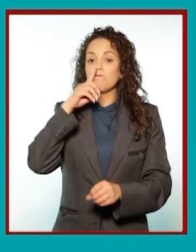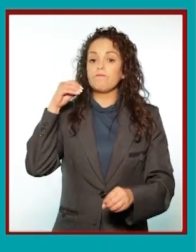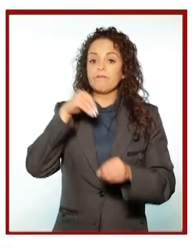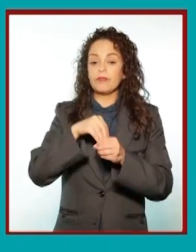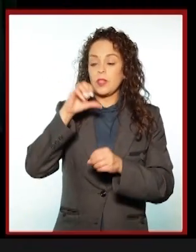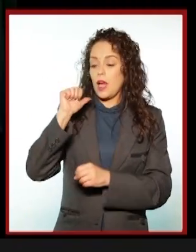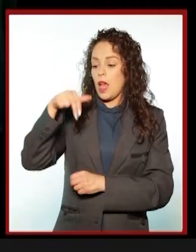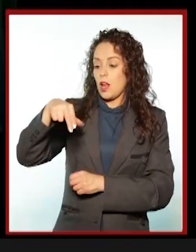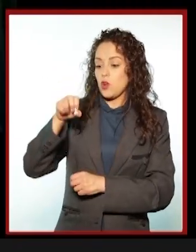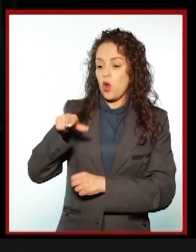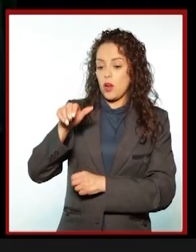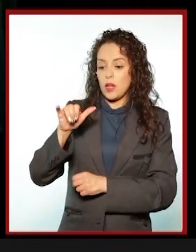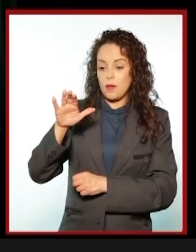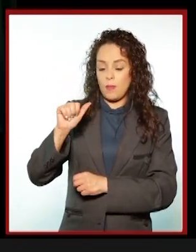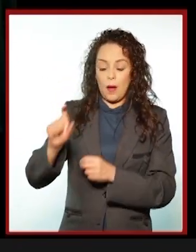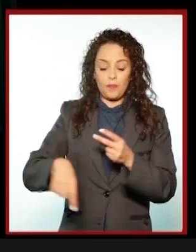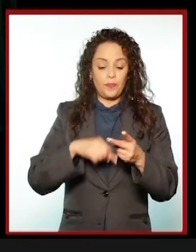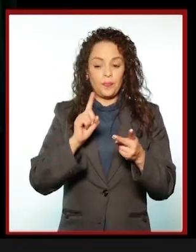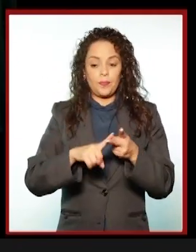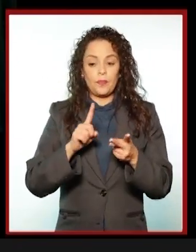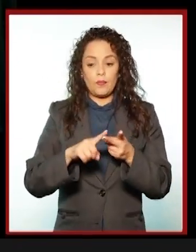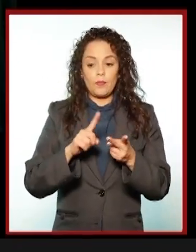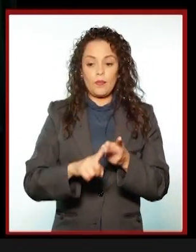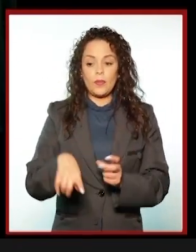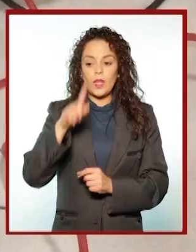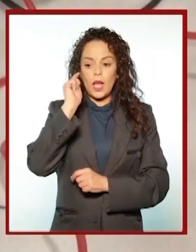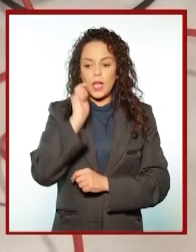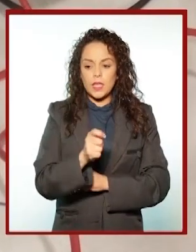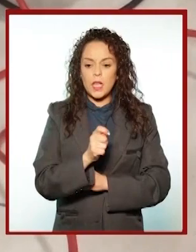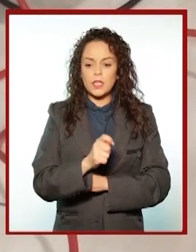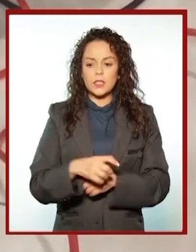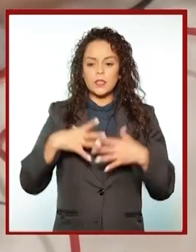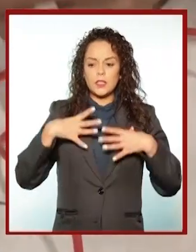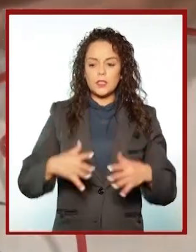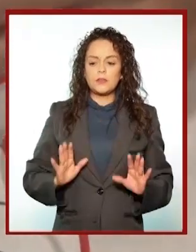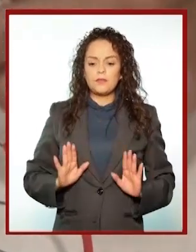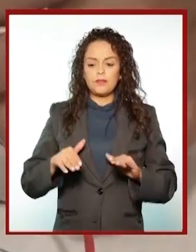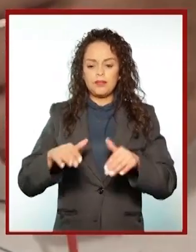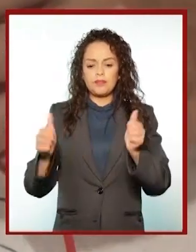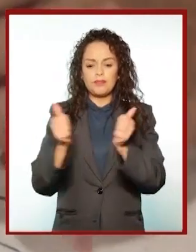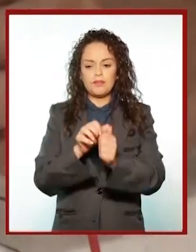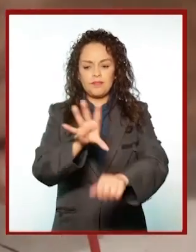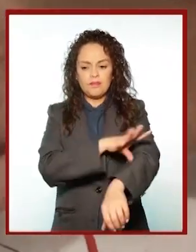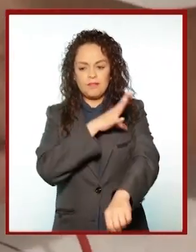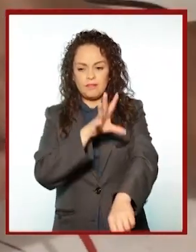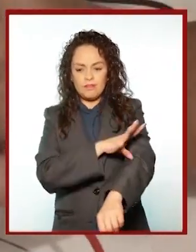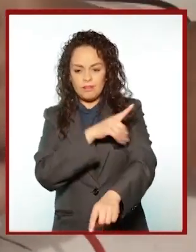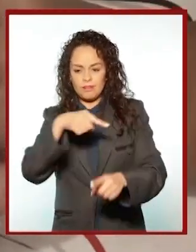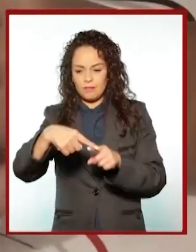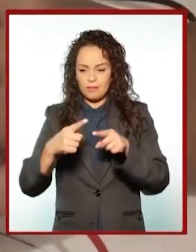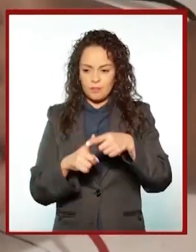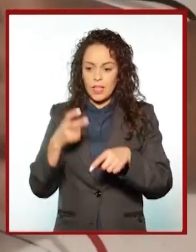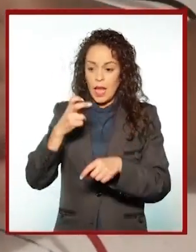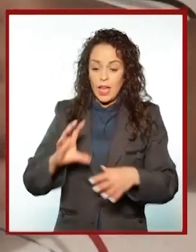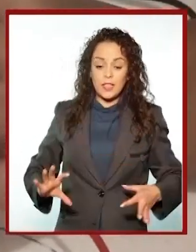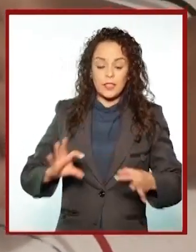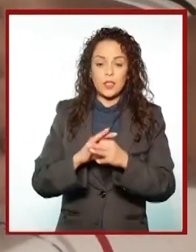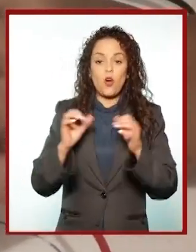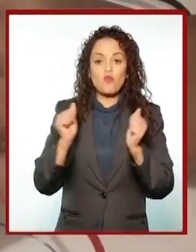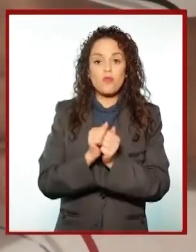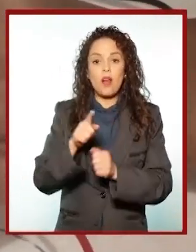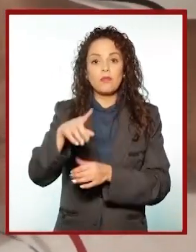manera anónima. La segunda parte del proyecto es un textil electrónico que retoma estos relatos